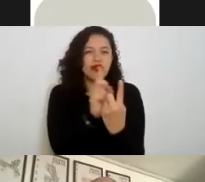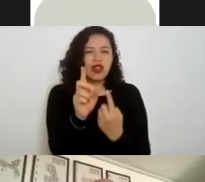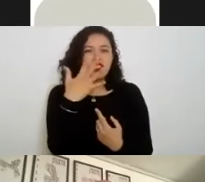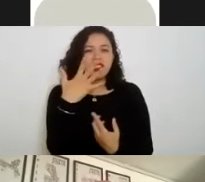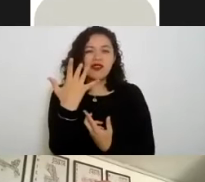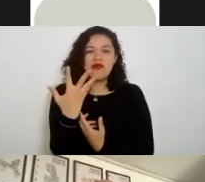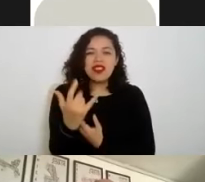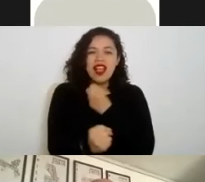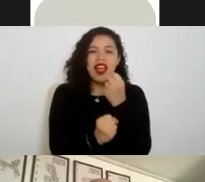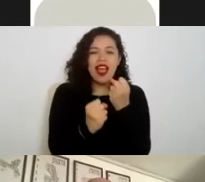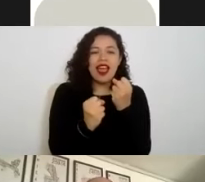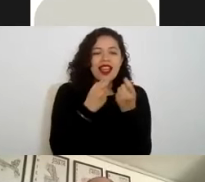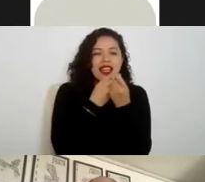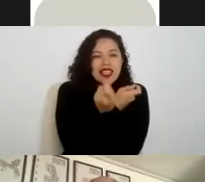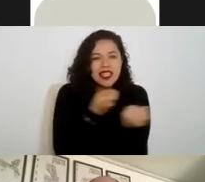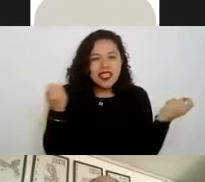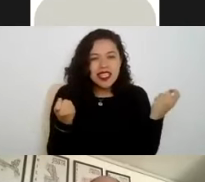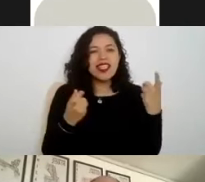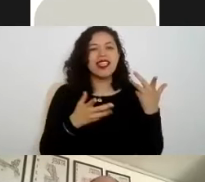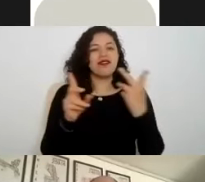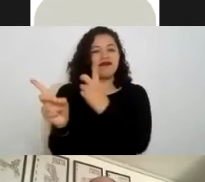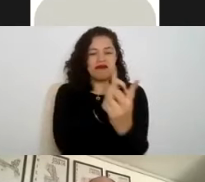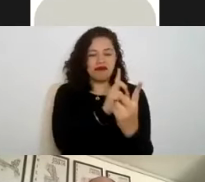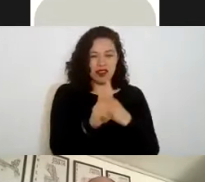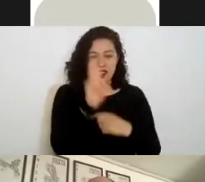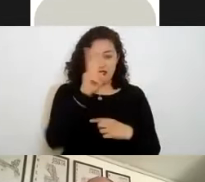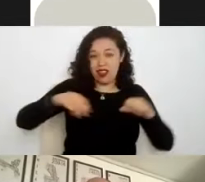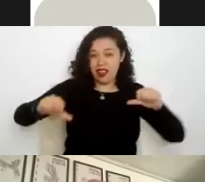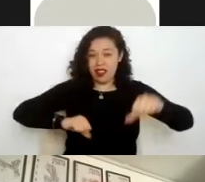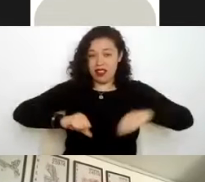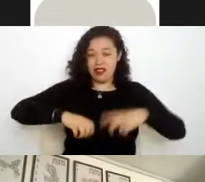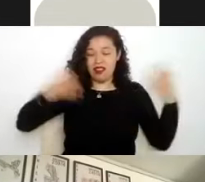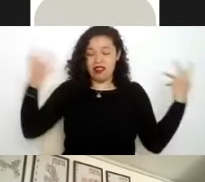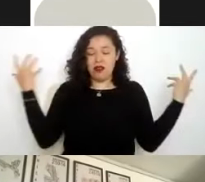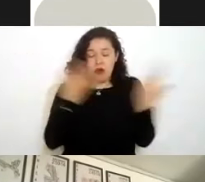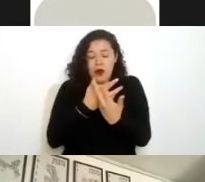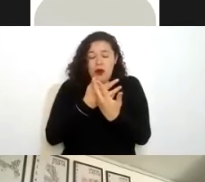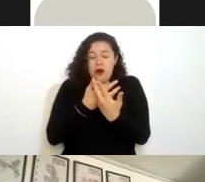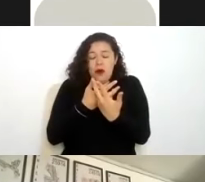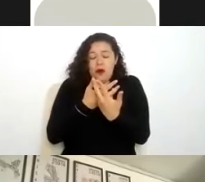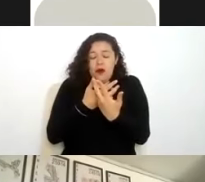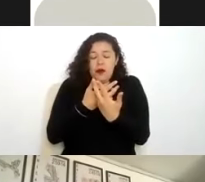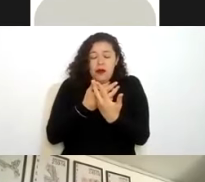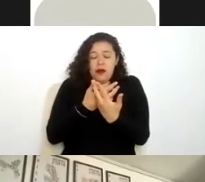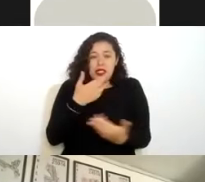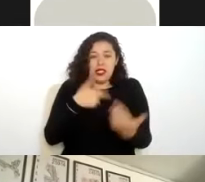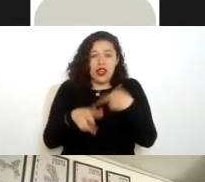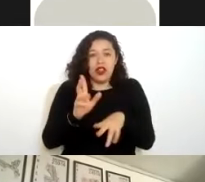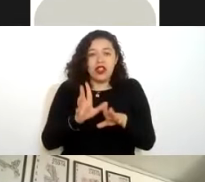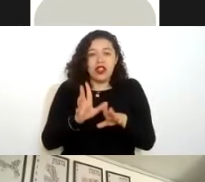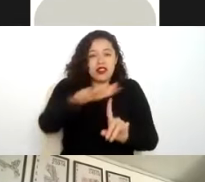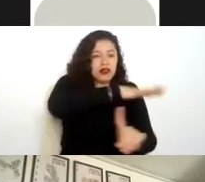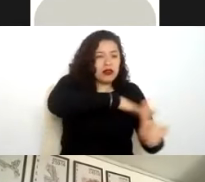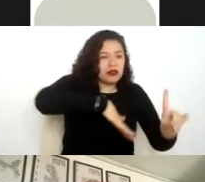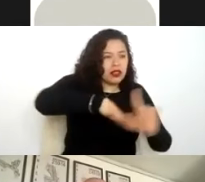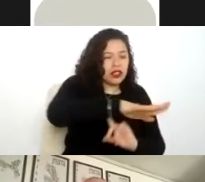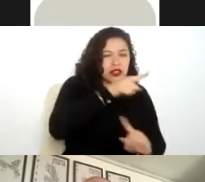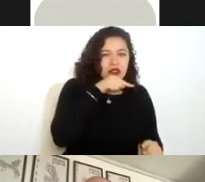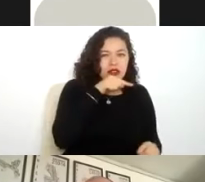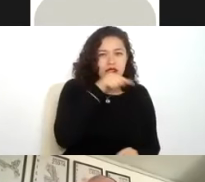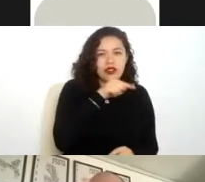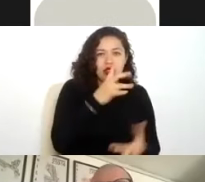niños, que estuviera en ese sentido, pues, fue una actividad que me impactó mucho, porque regresas y es dejarme en un contexto de, yo no sé cuándo